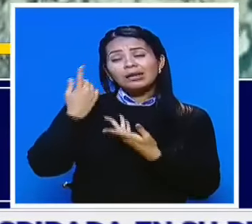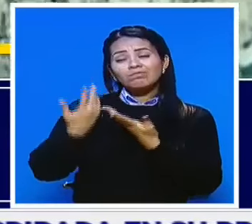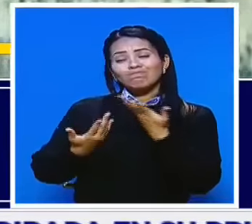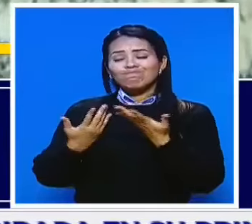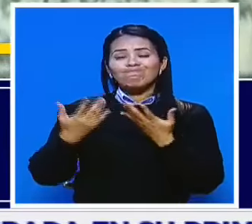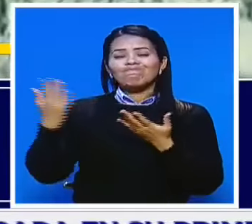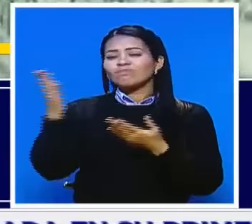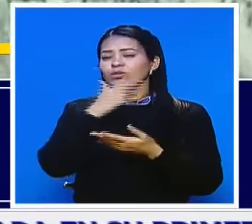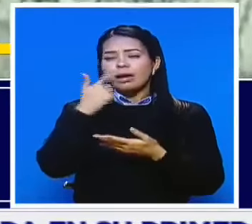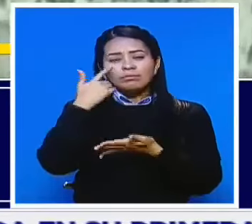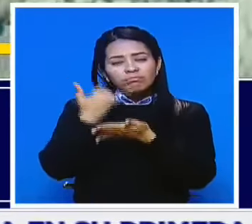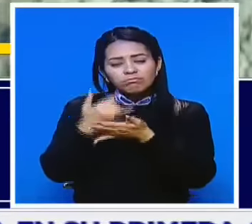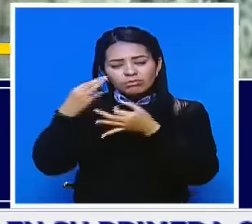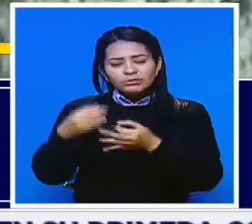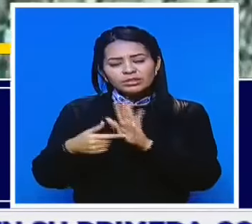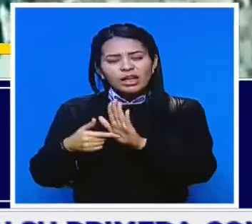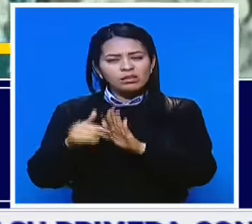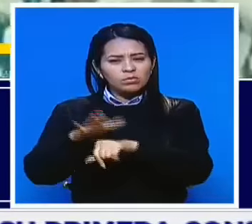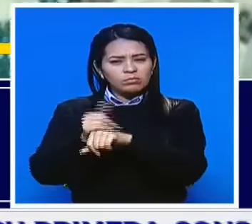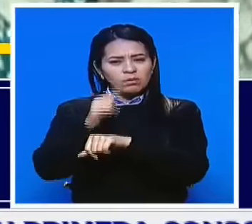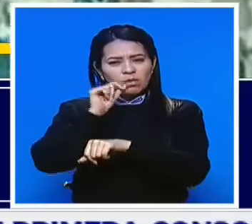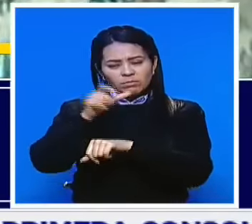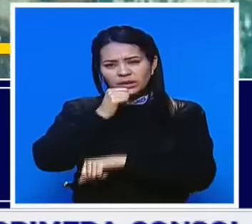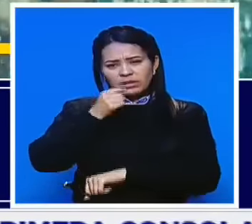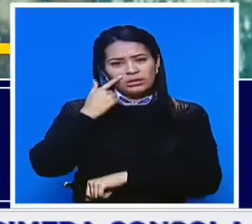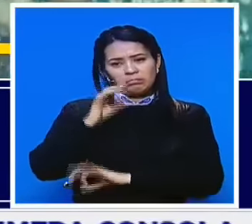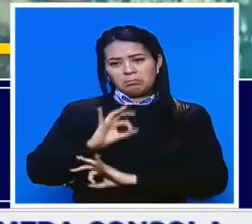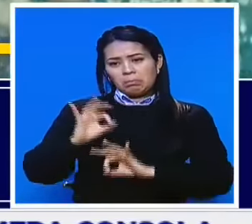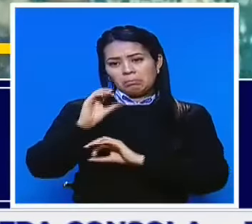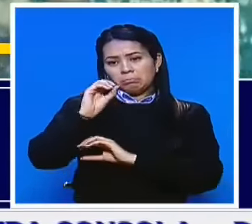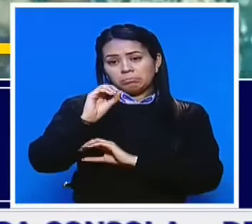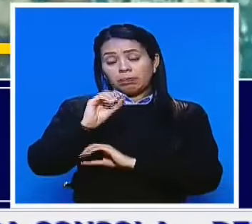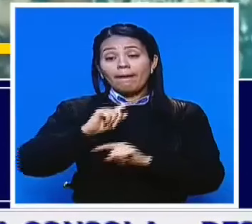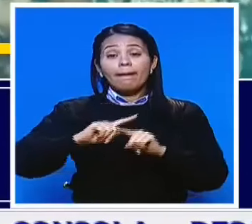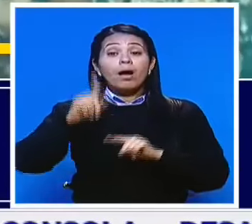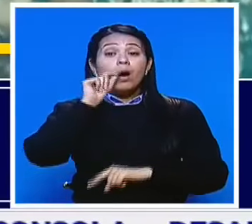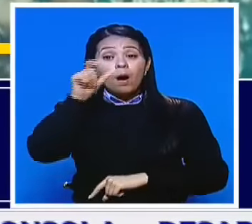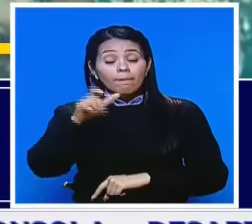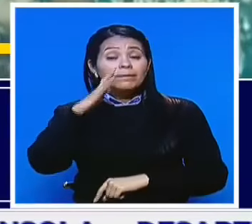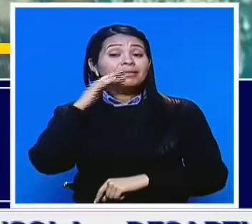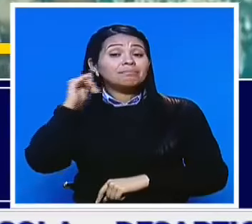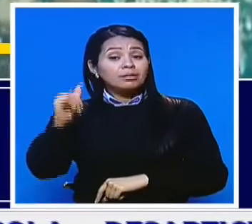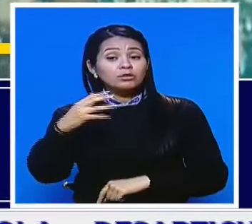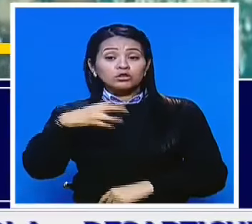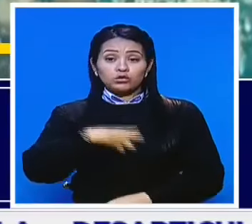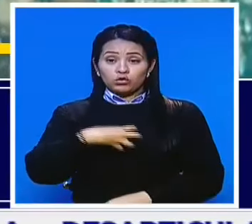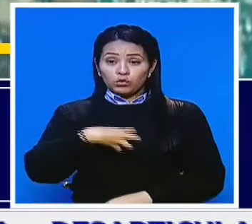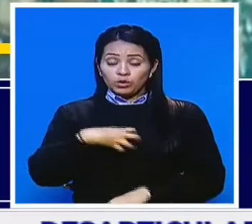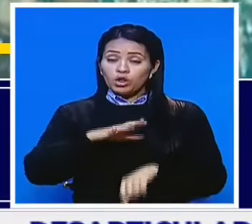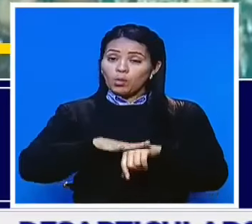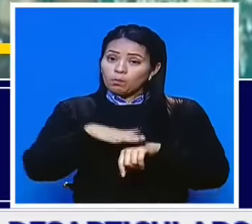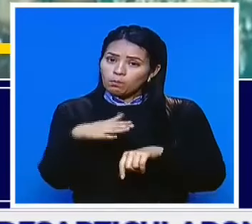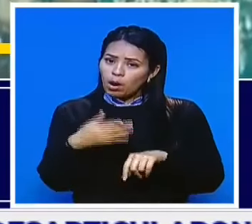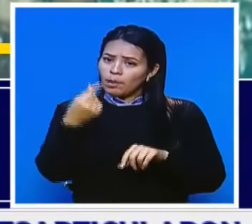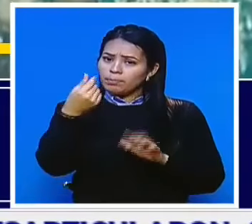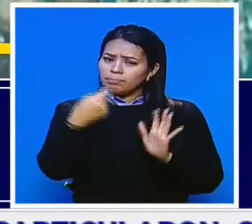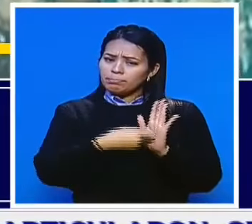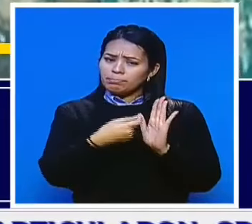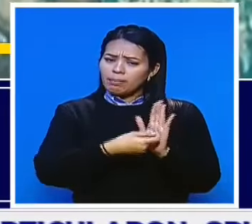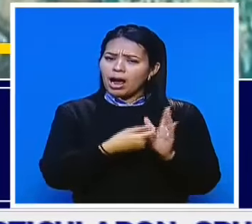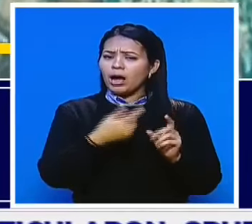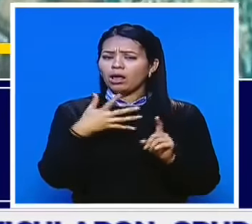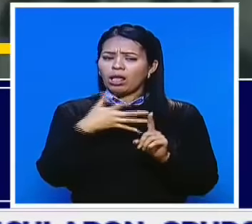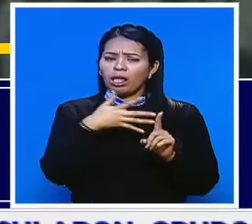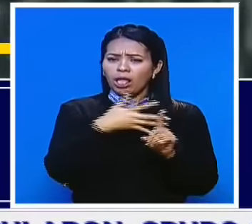carecer de fundamentos. Se supone, pues, después de eso, el cantante demandó a su sobrino por extorsión,